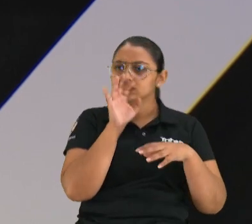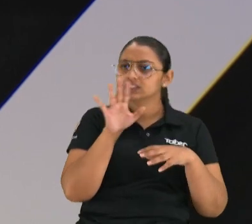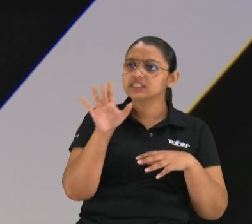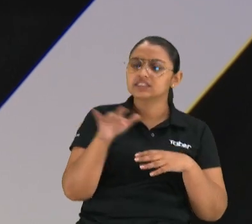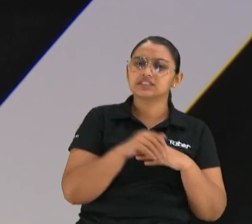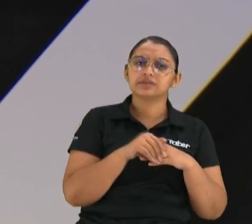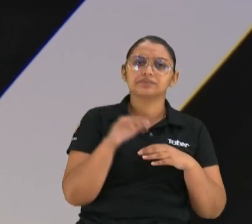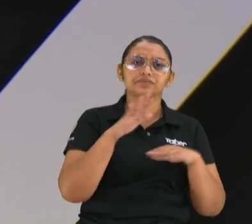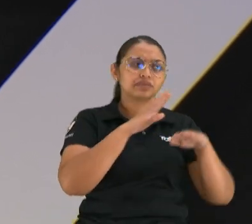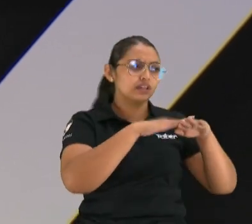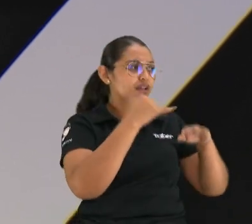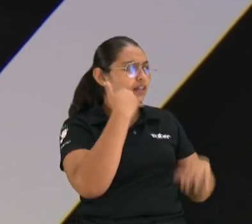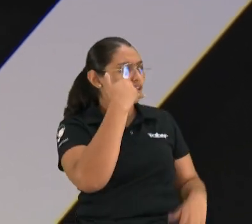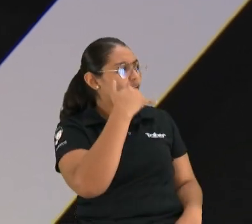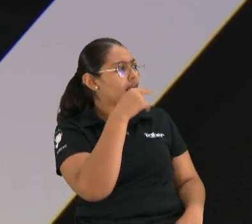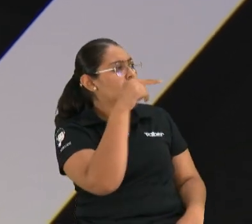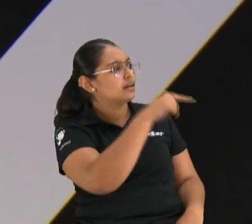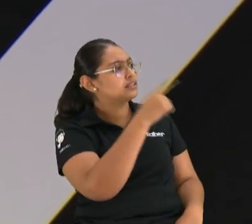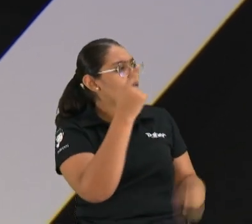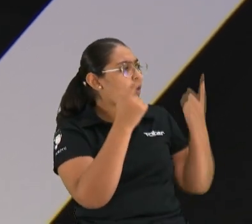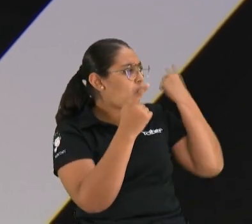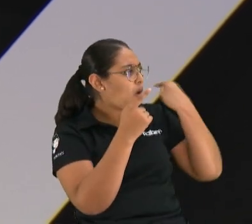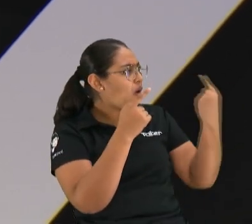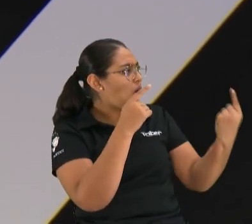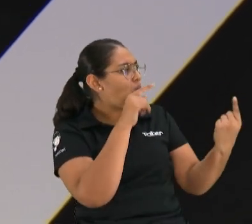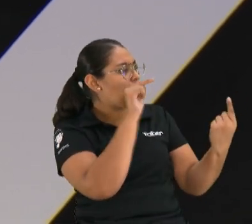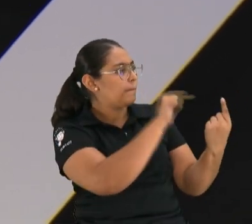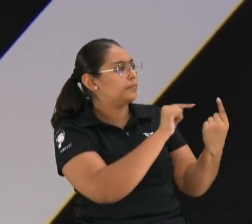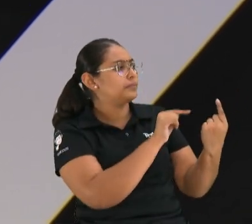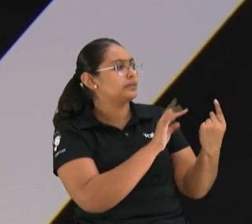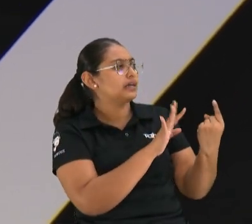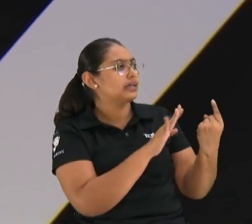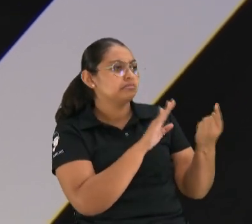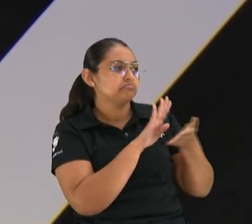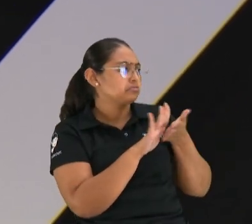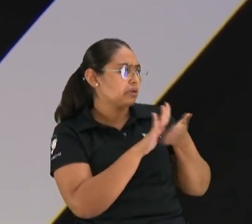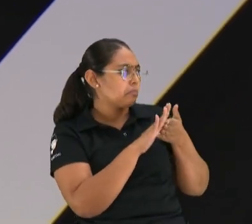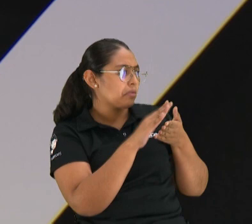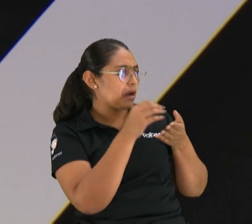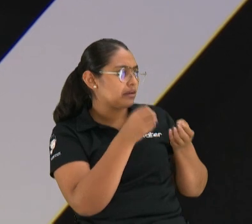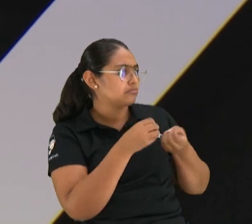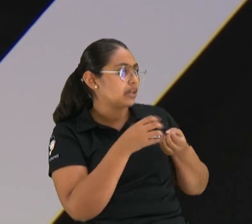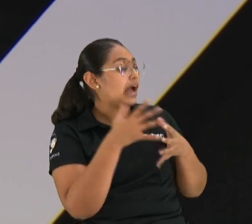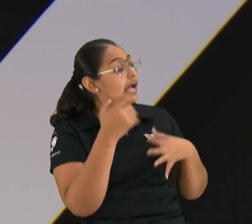fulanotal tiene una multa y no la cubierto la aseguranza te suspende el seguro